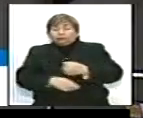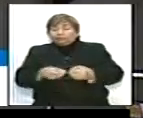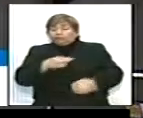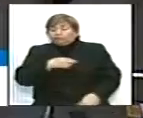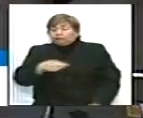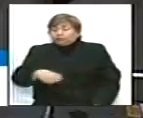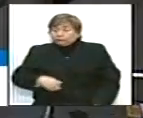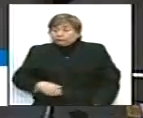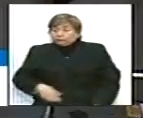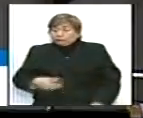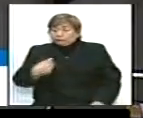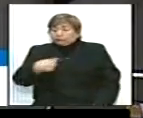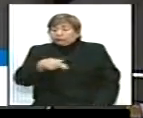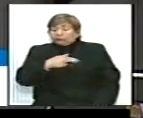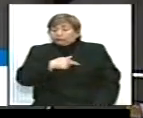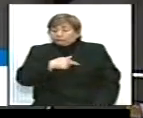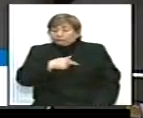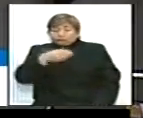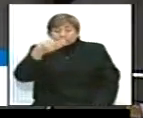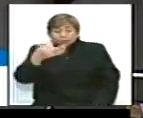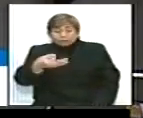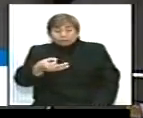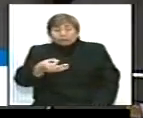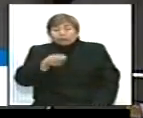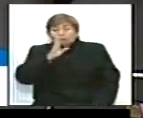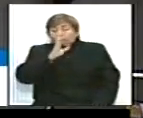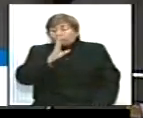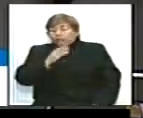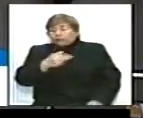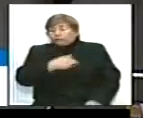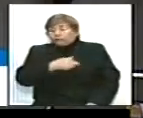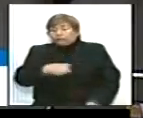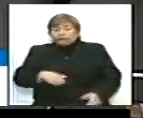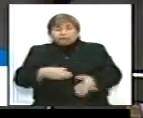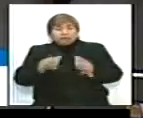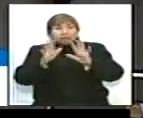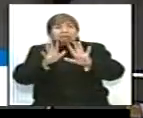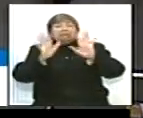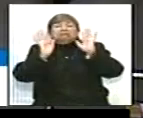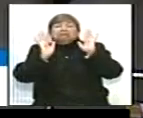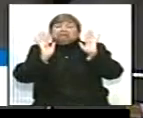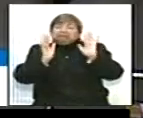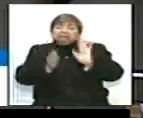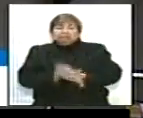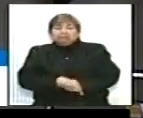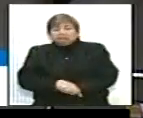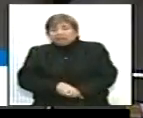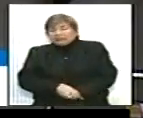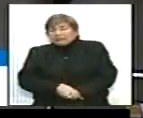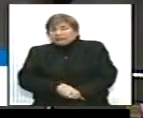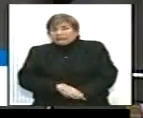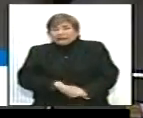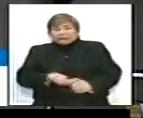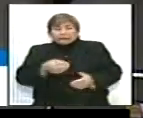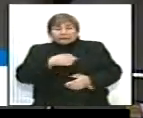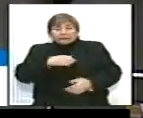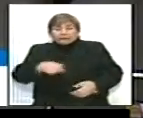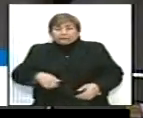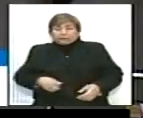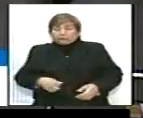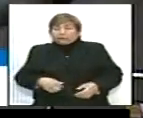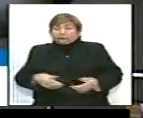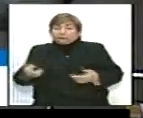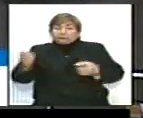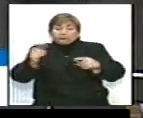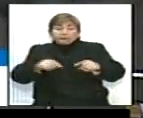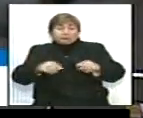presidente que nosotros debemos ser sinceros, un presidente improvisado. Es un presidente que llegó